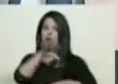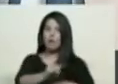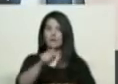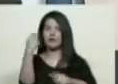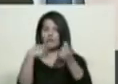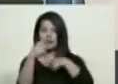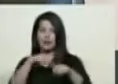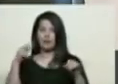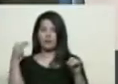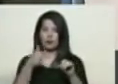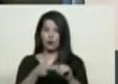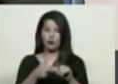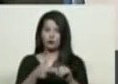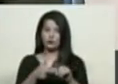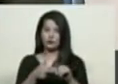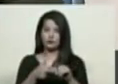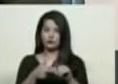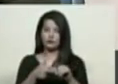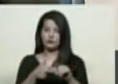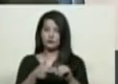de petróleo